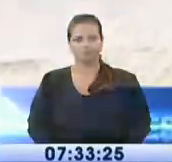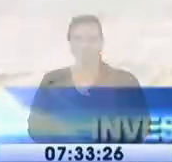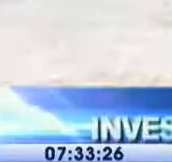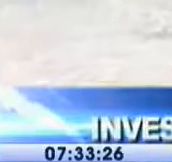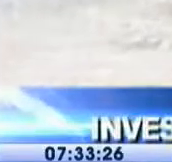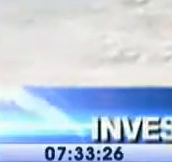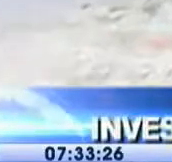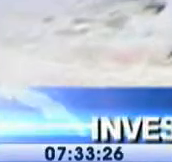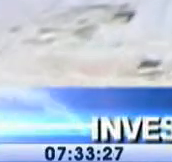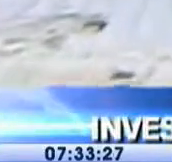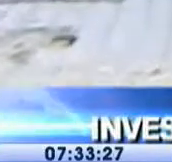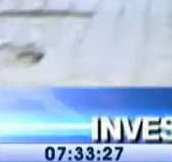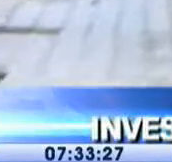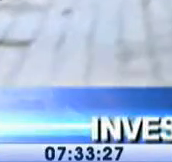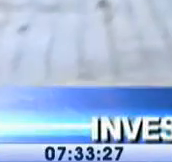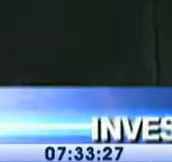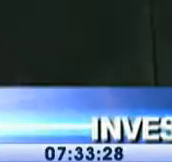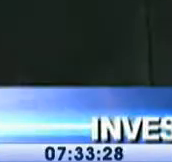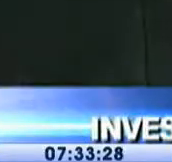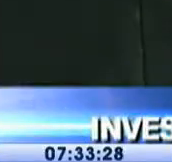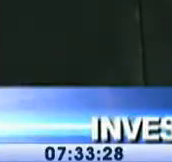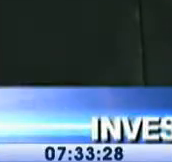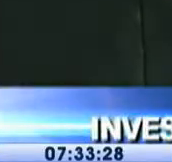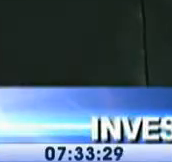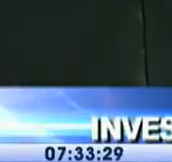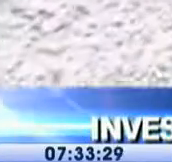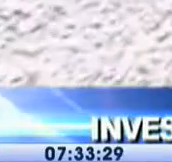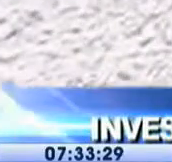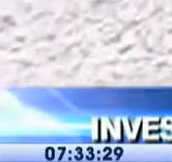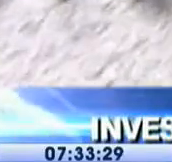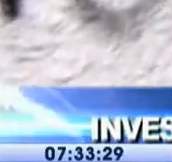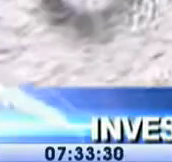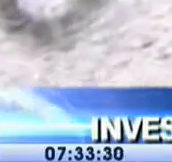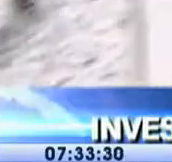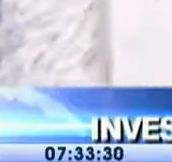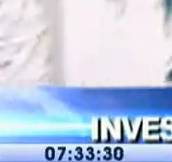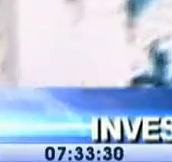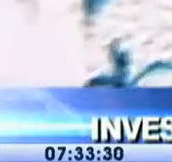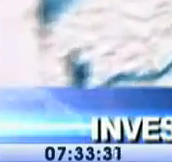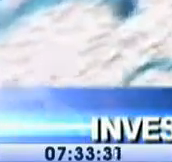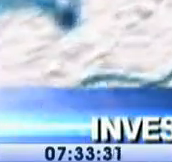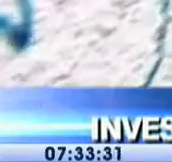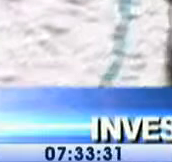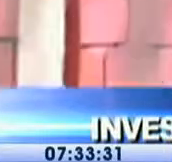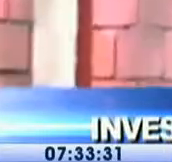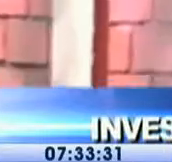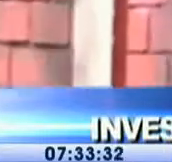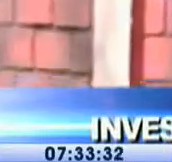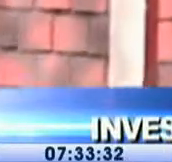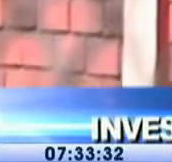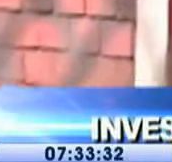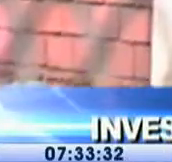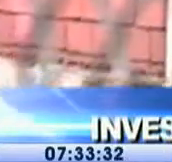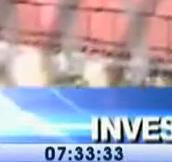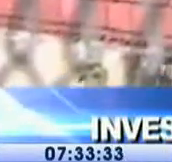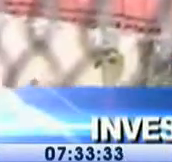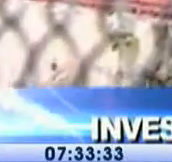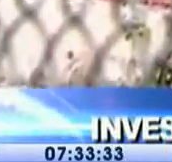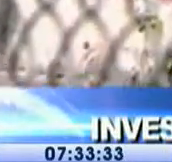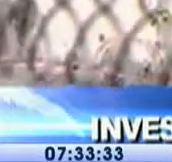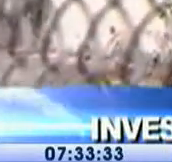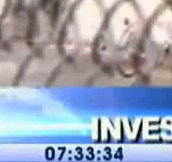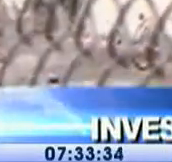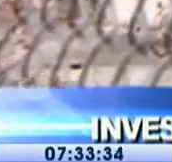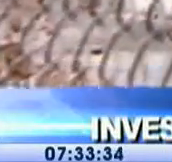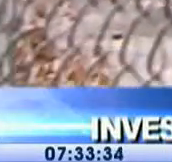Los microtraficantes tendrían su lenguaje. Descubra qué significarían unas imágenes en las paredes de algunos colegios de Guayaquil. Hicimos